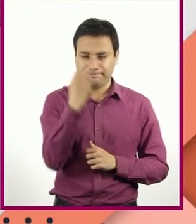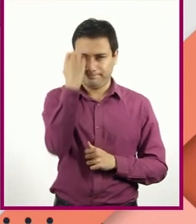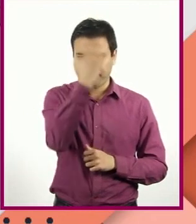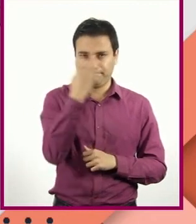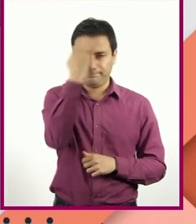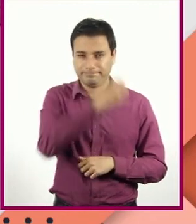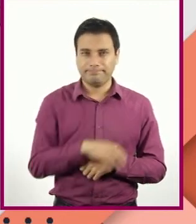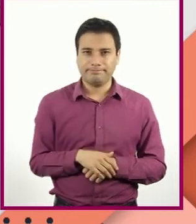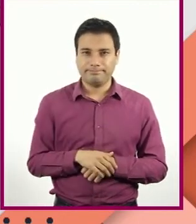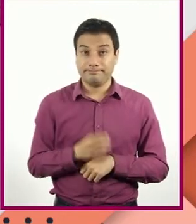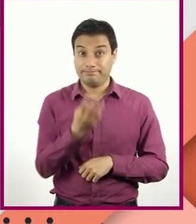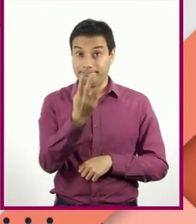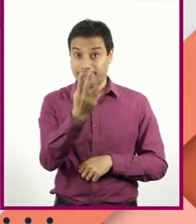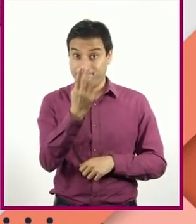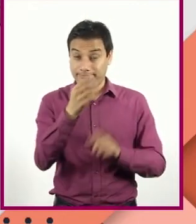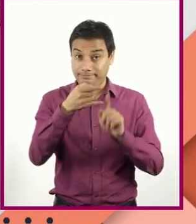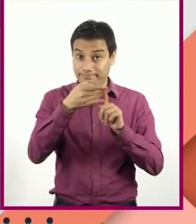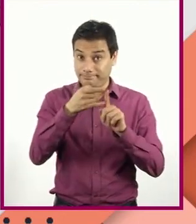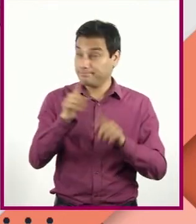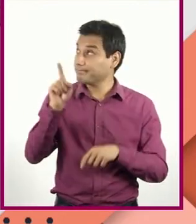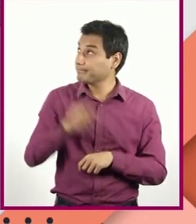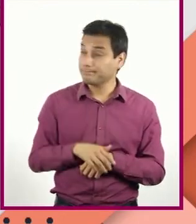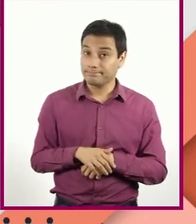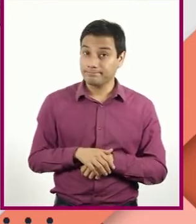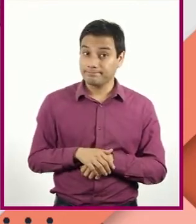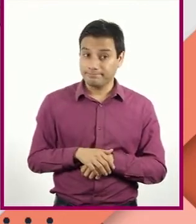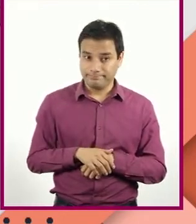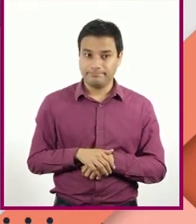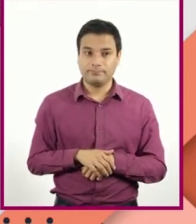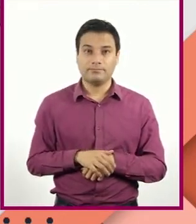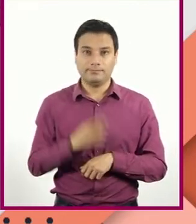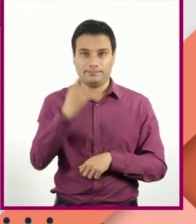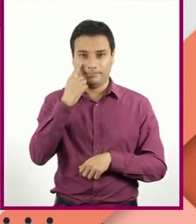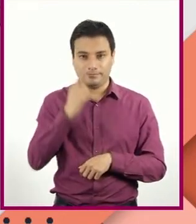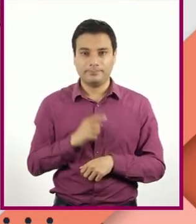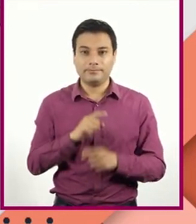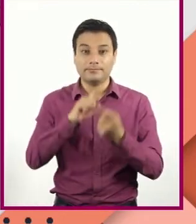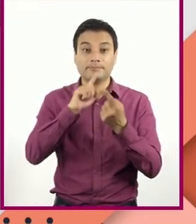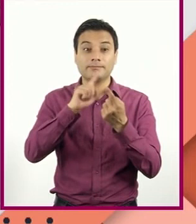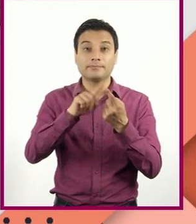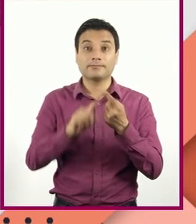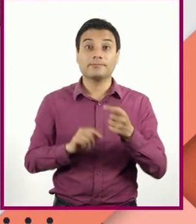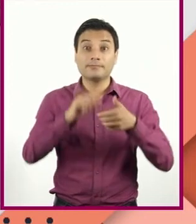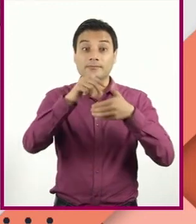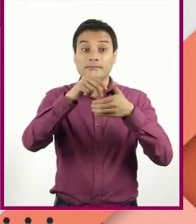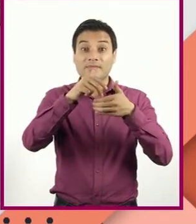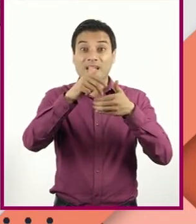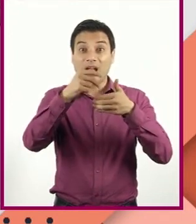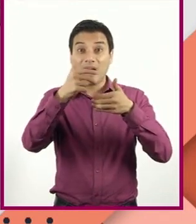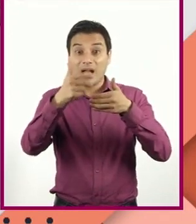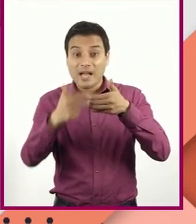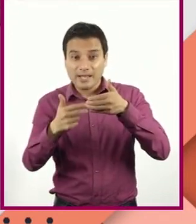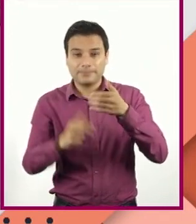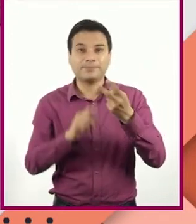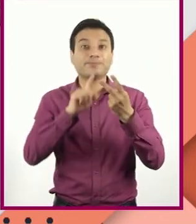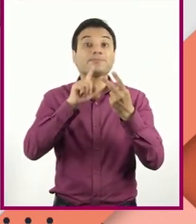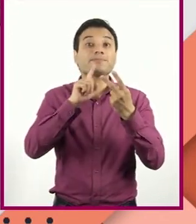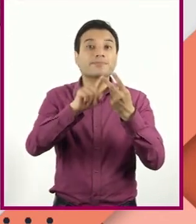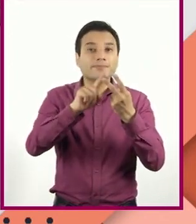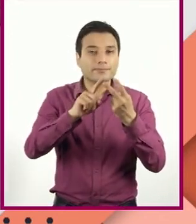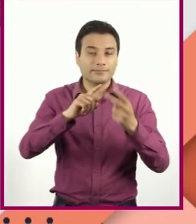En estas 3 viñetas podemos ver que Gilgamesh cae y que Enkidu lo salva para,